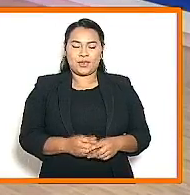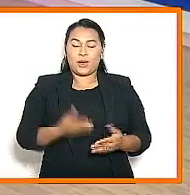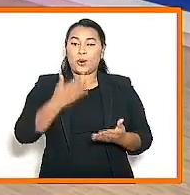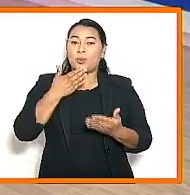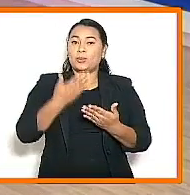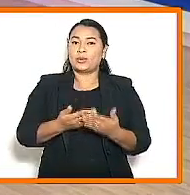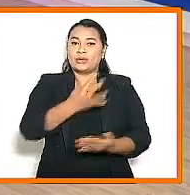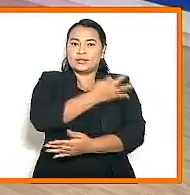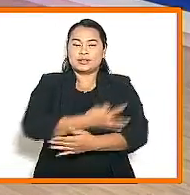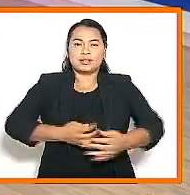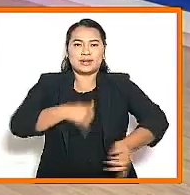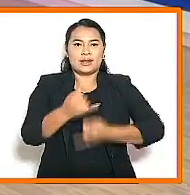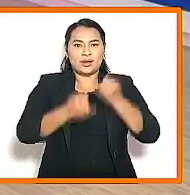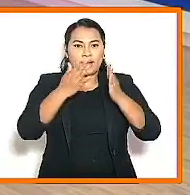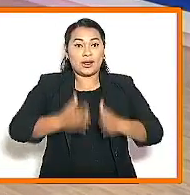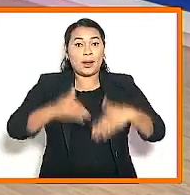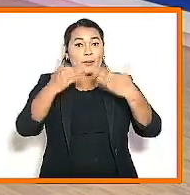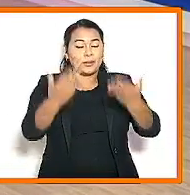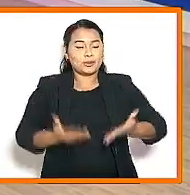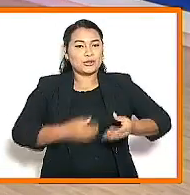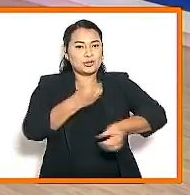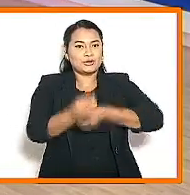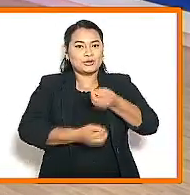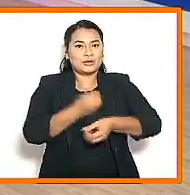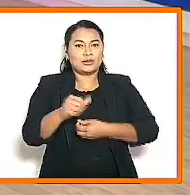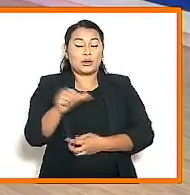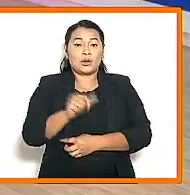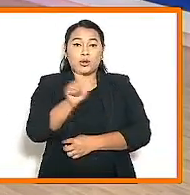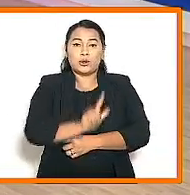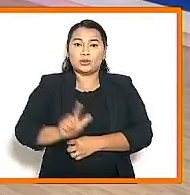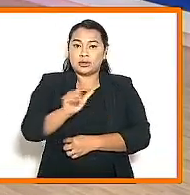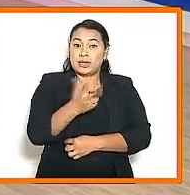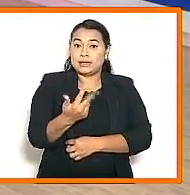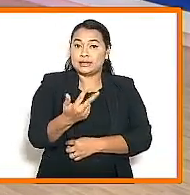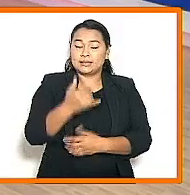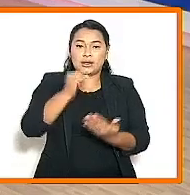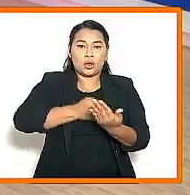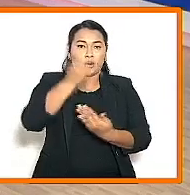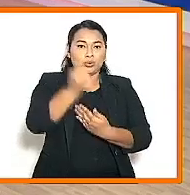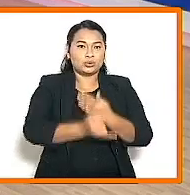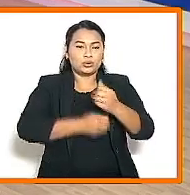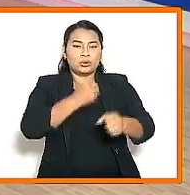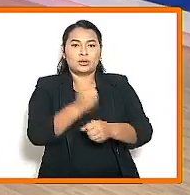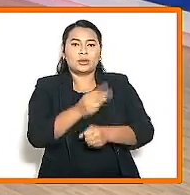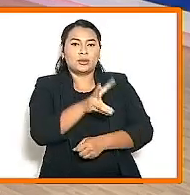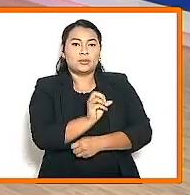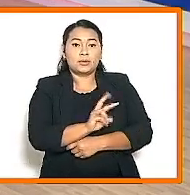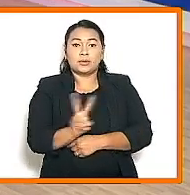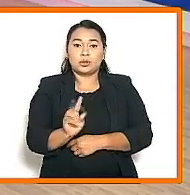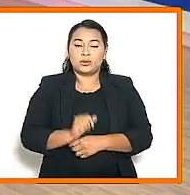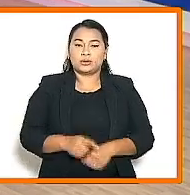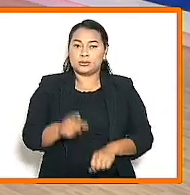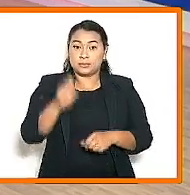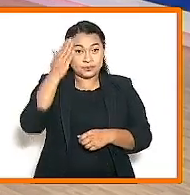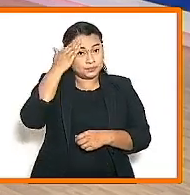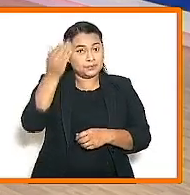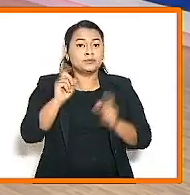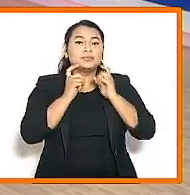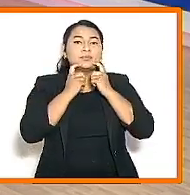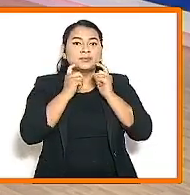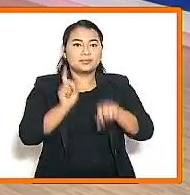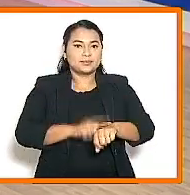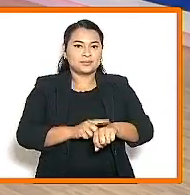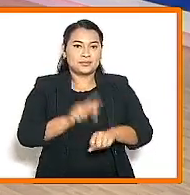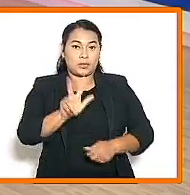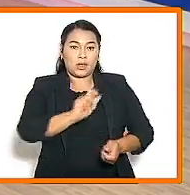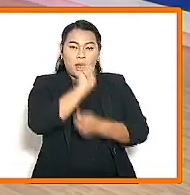Buenas tardes, queridos jugadores. Bienvenidos a un sorteo más hoy lunes 13 de junio del año 2022. Te saluda Tatiana Varela. Son las 3 en